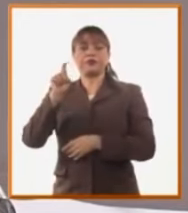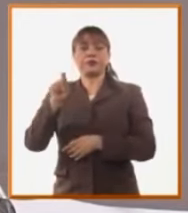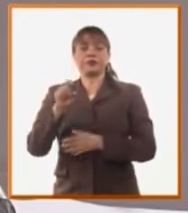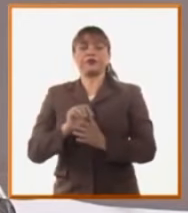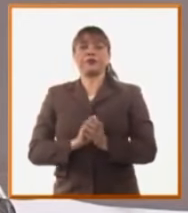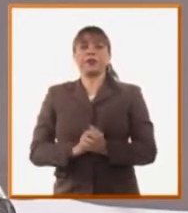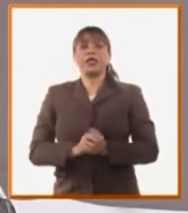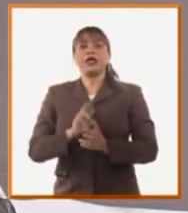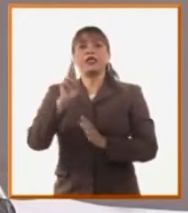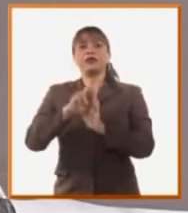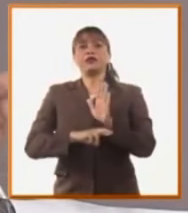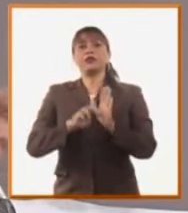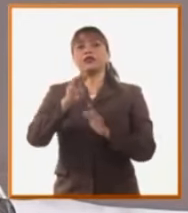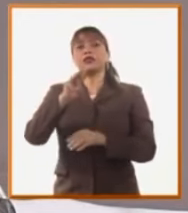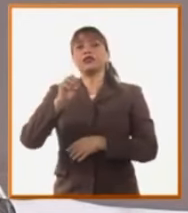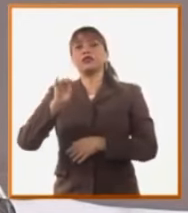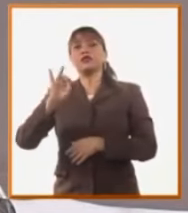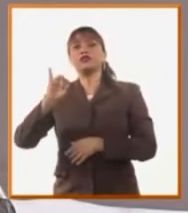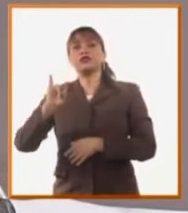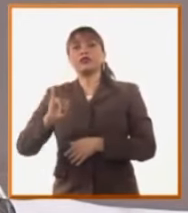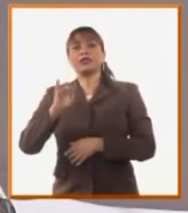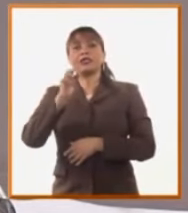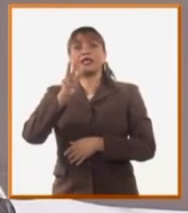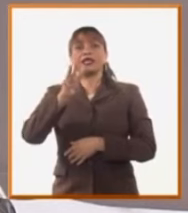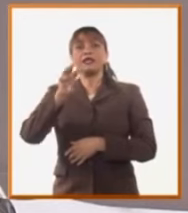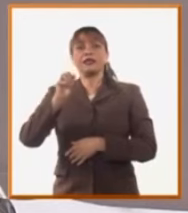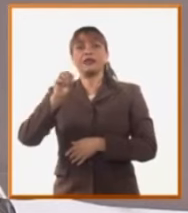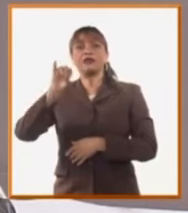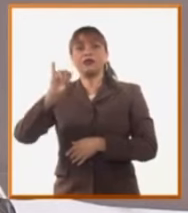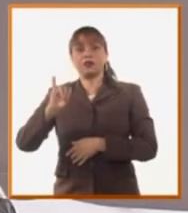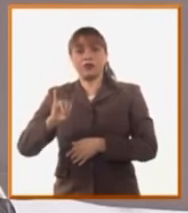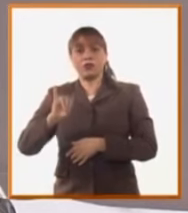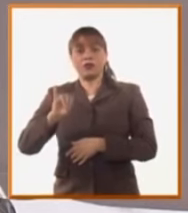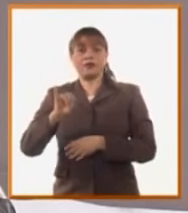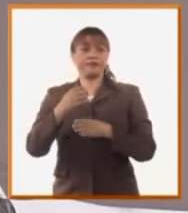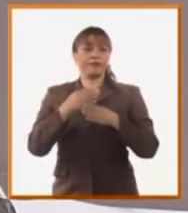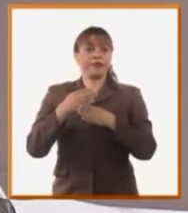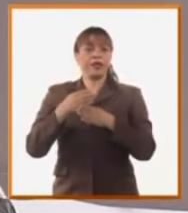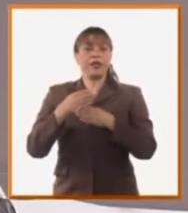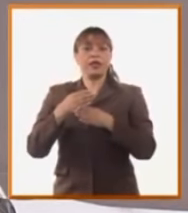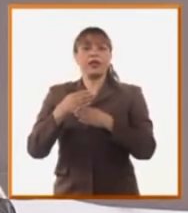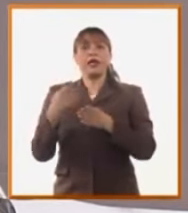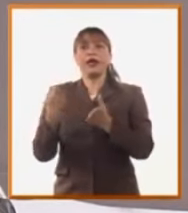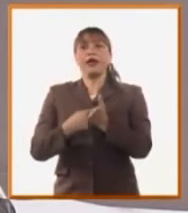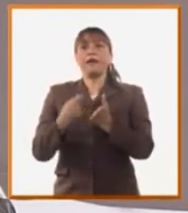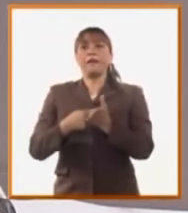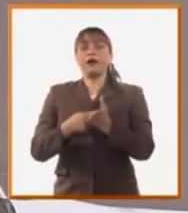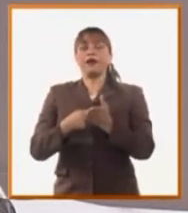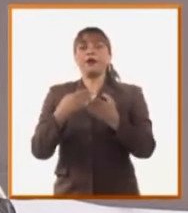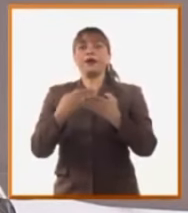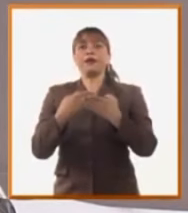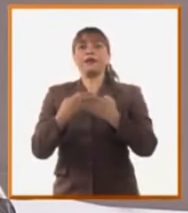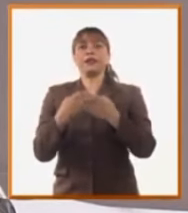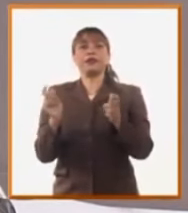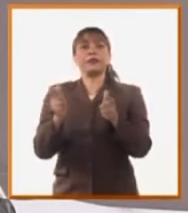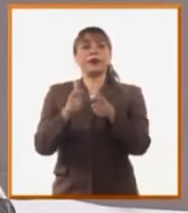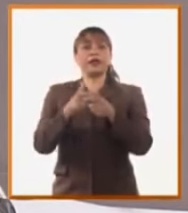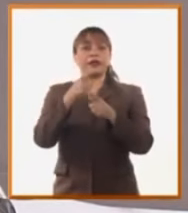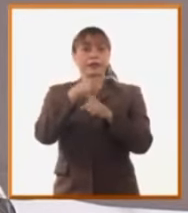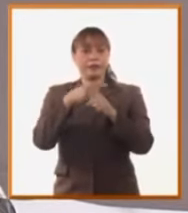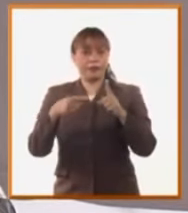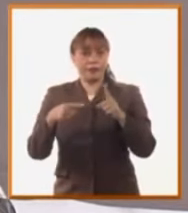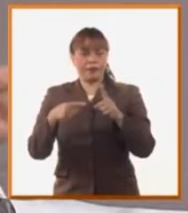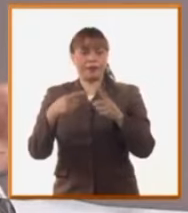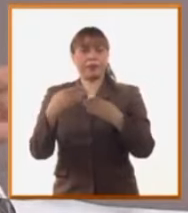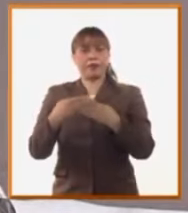306 que es la resolución que trata sobre eh tratamiento tributario de las micro pequeñas y medianas empresas que